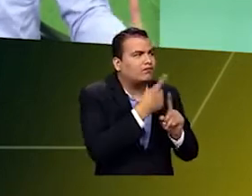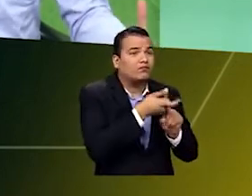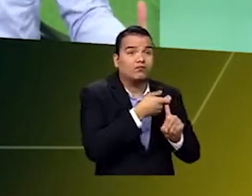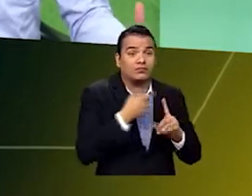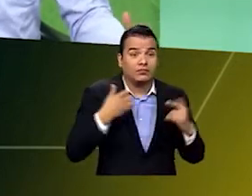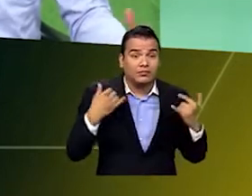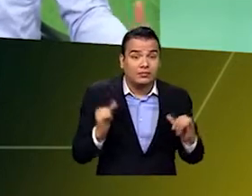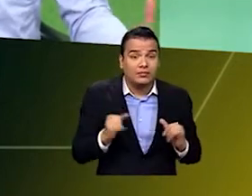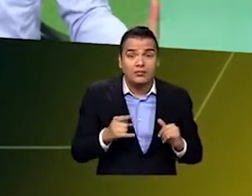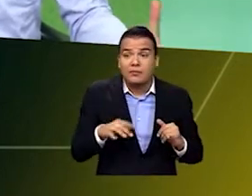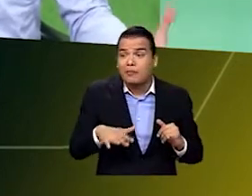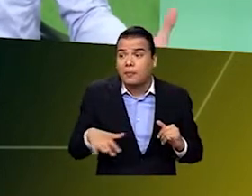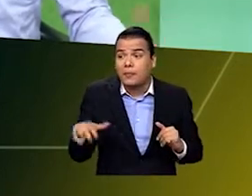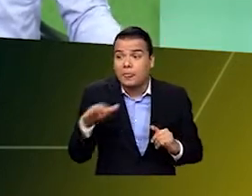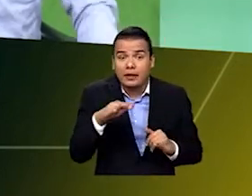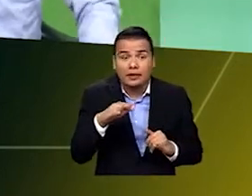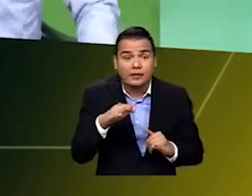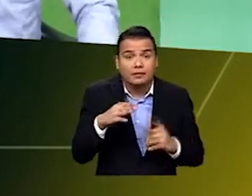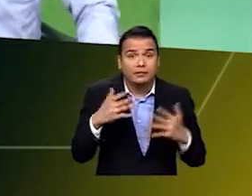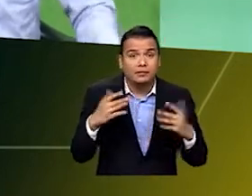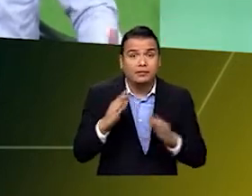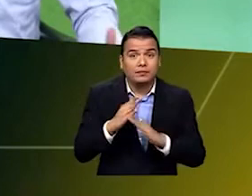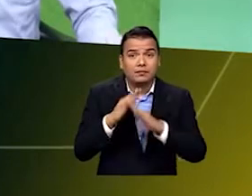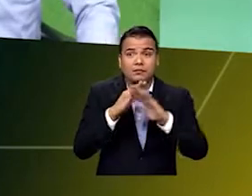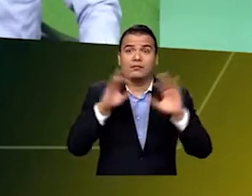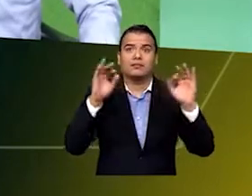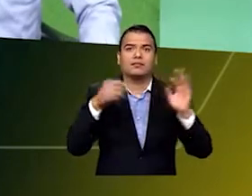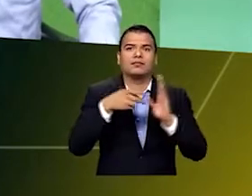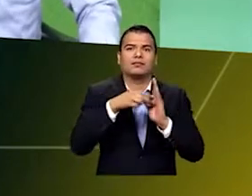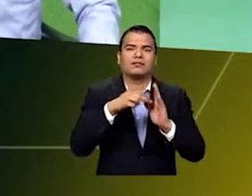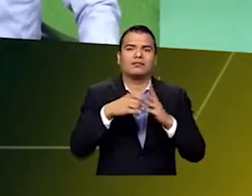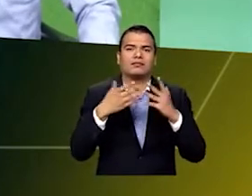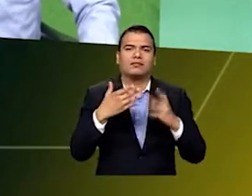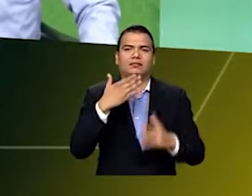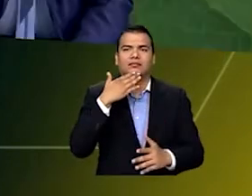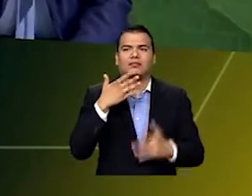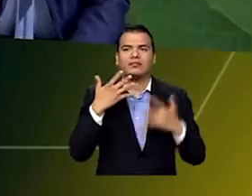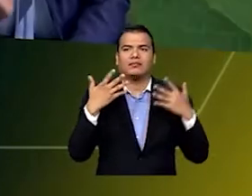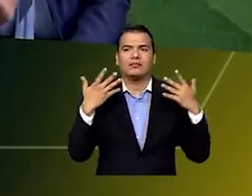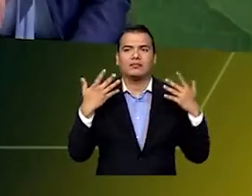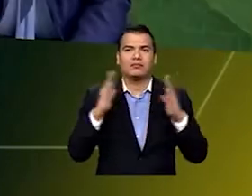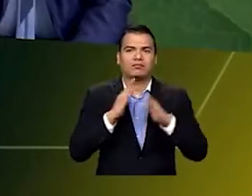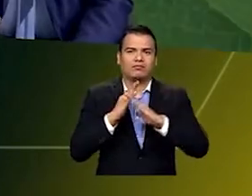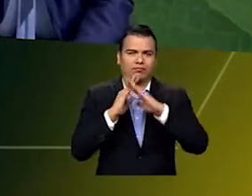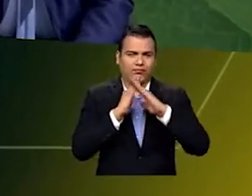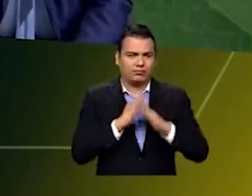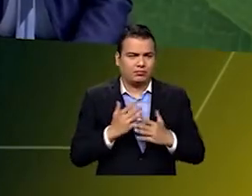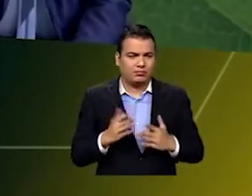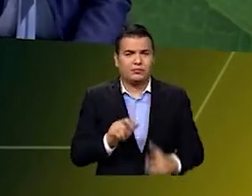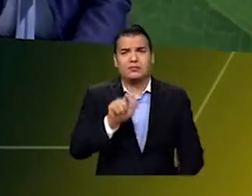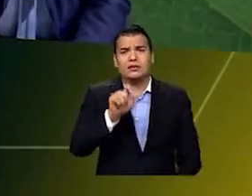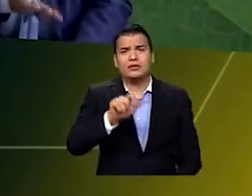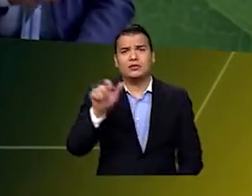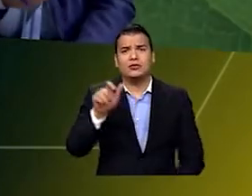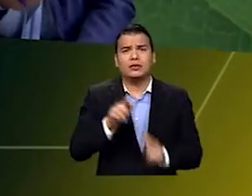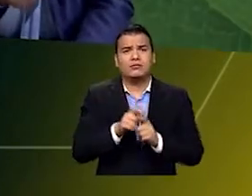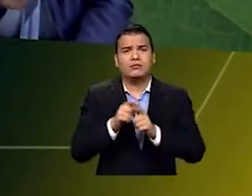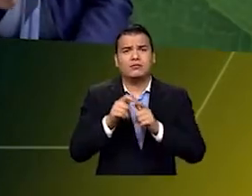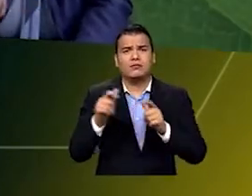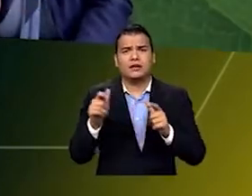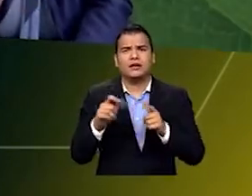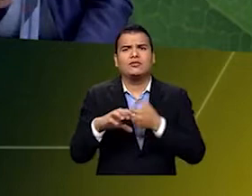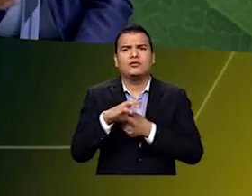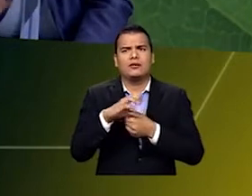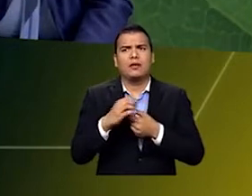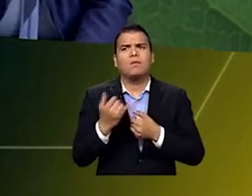conservamos unas grandes áreas donde hay otros ecosistemas y hay otros organismos allí. La mayor parte de la gente pues vive en las